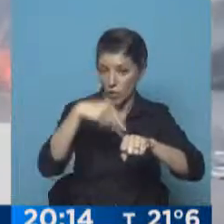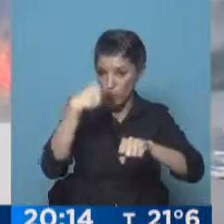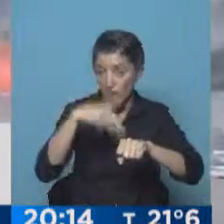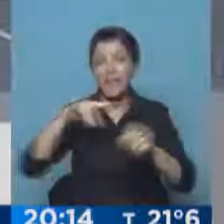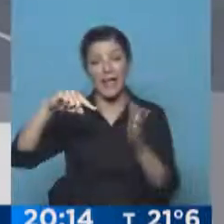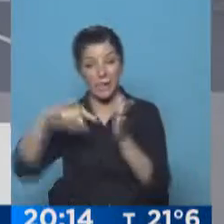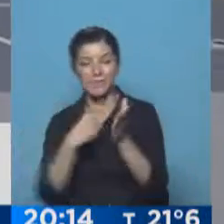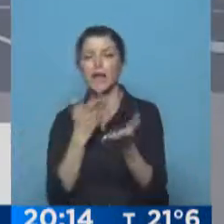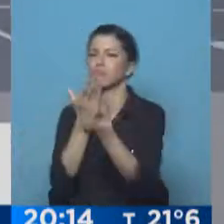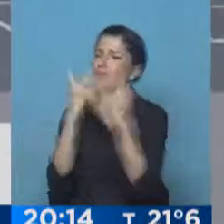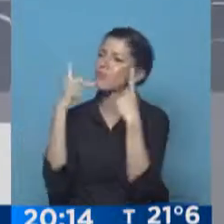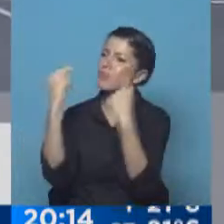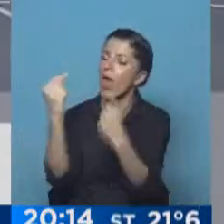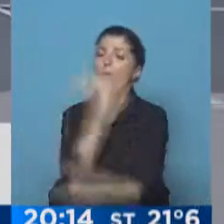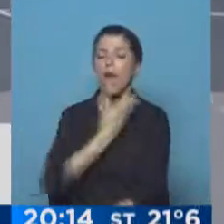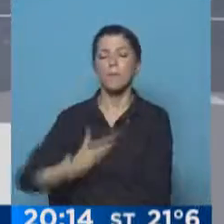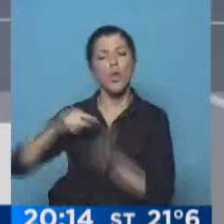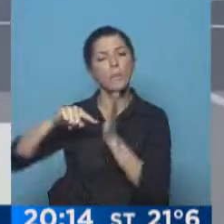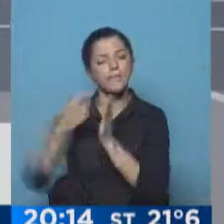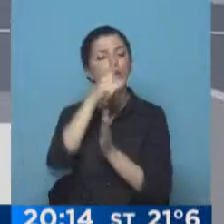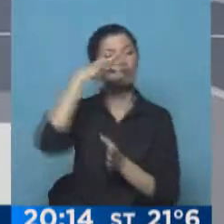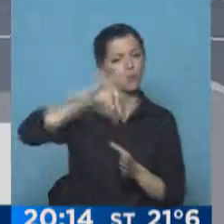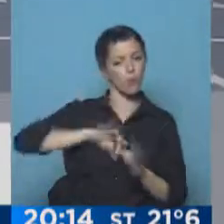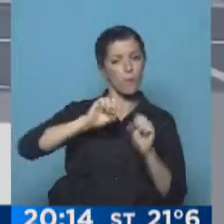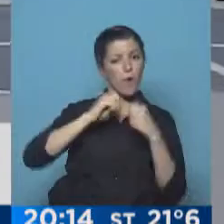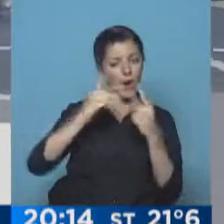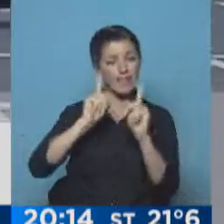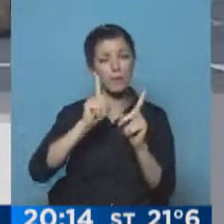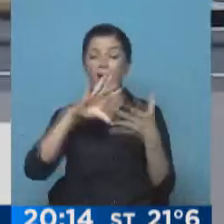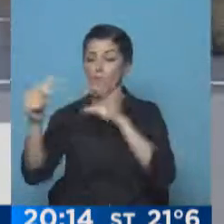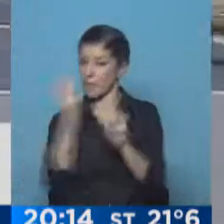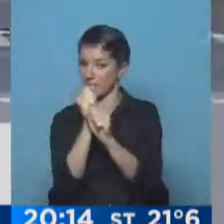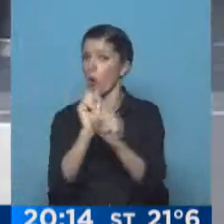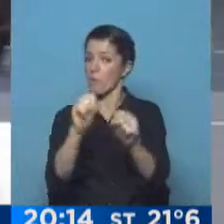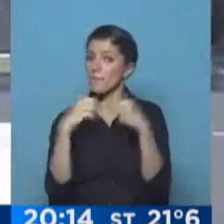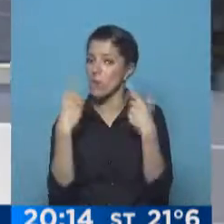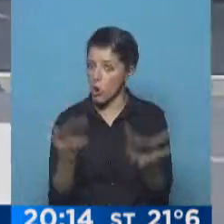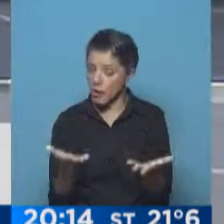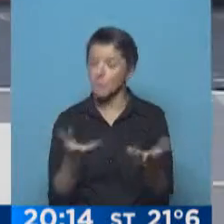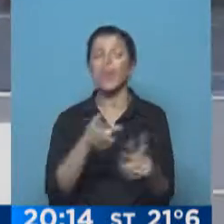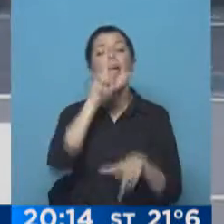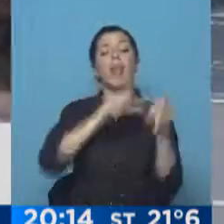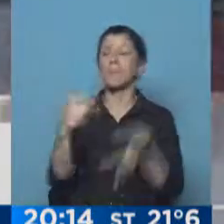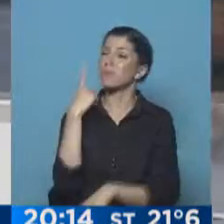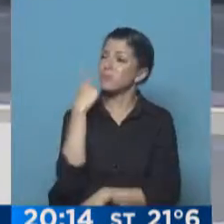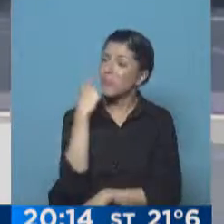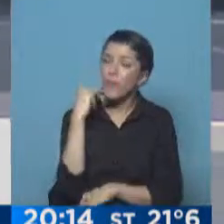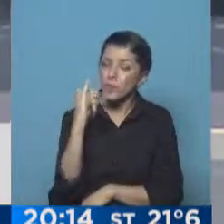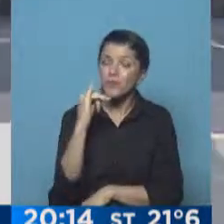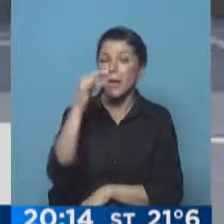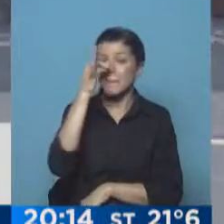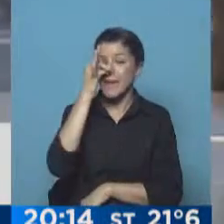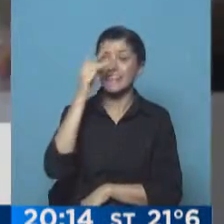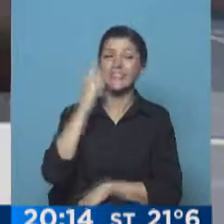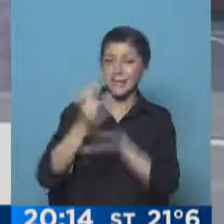porteño reclamando al gobierno de la ciudad mejoras salariales y también laborales. Los manifestantes denuncian que desde hace 20 días